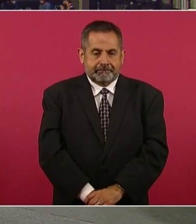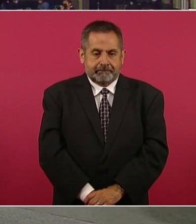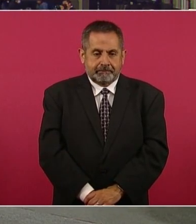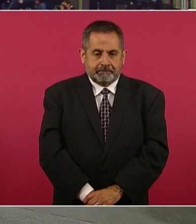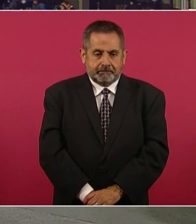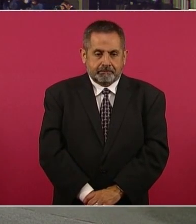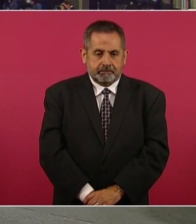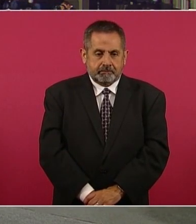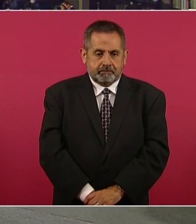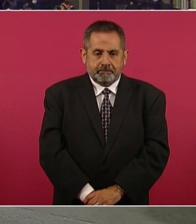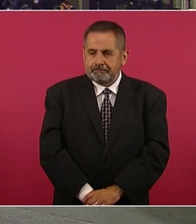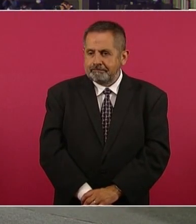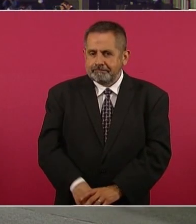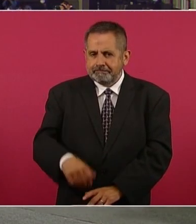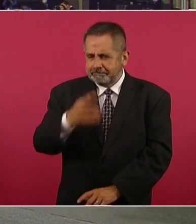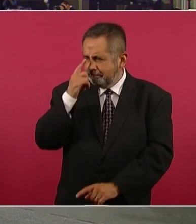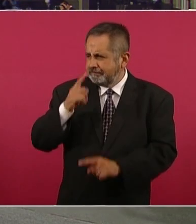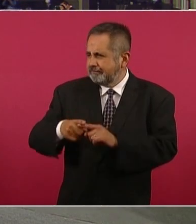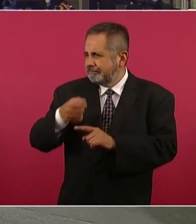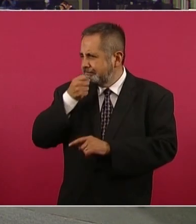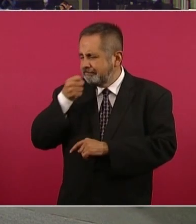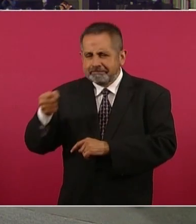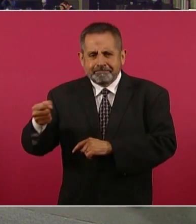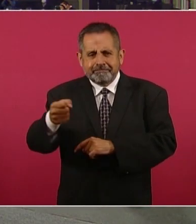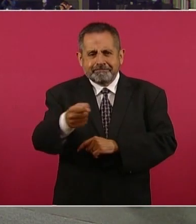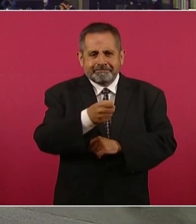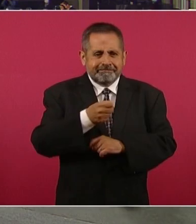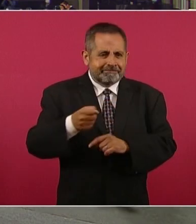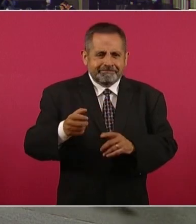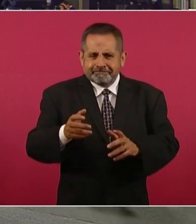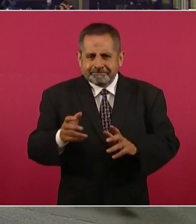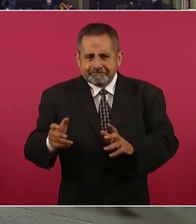No sé quién da la palabra a Jesús. ¿Mande?